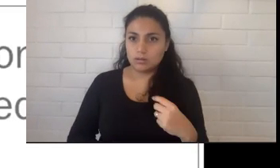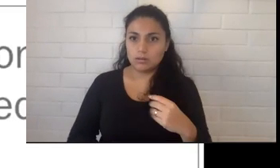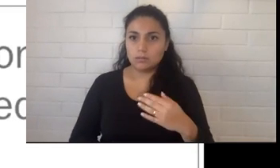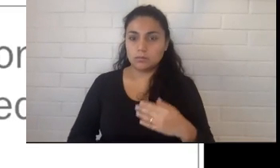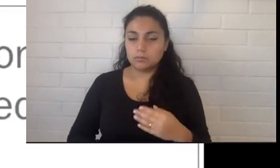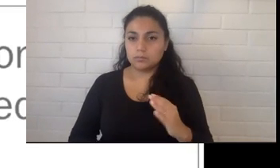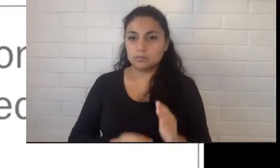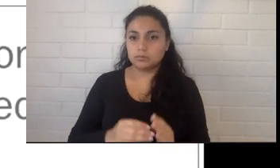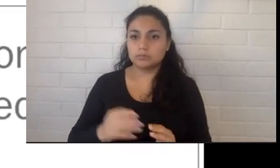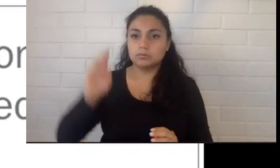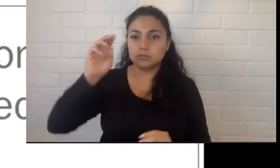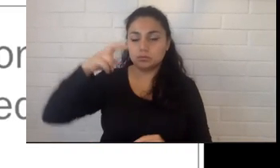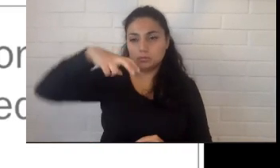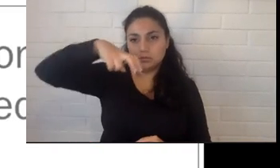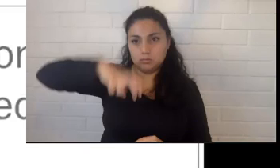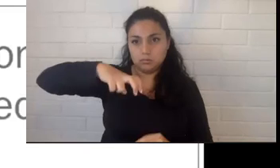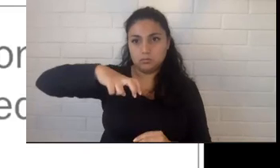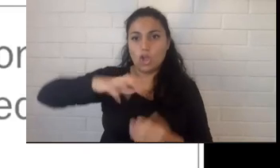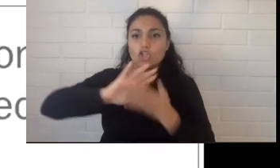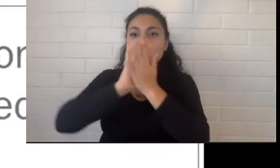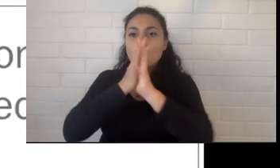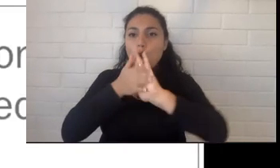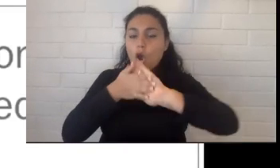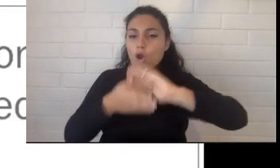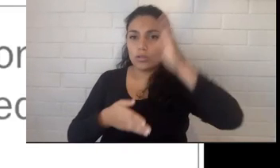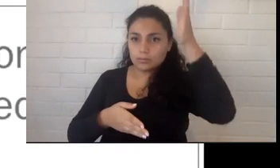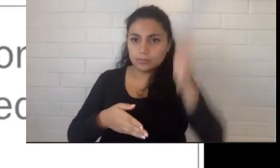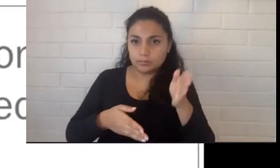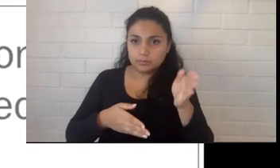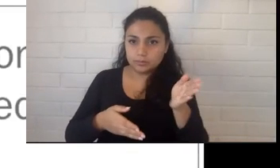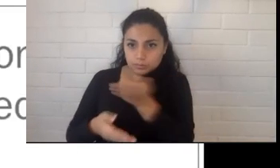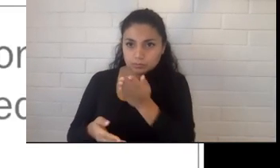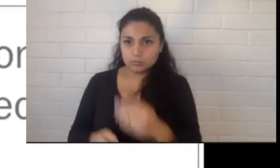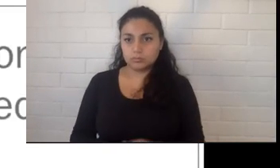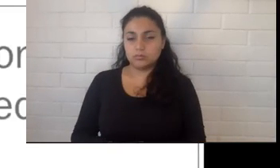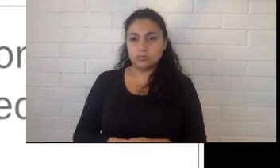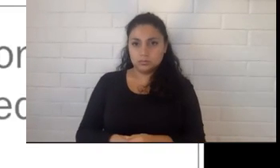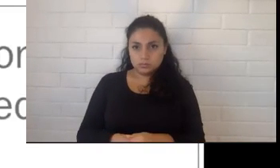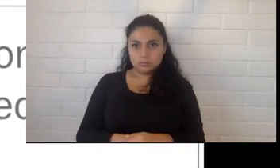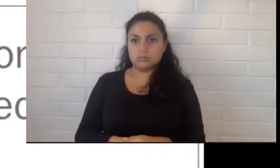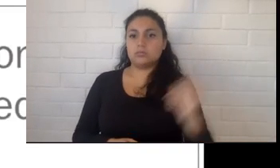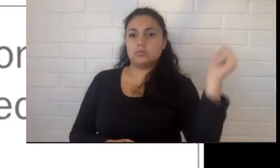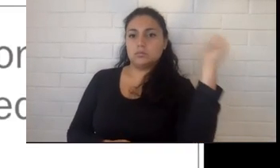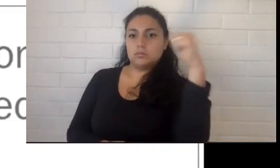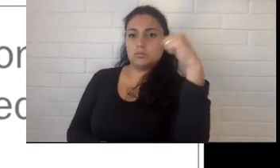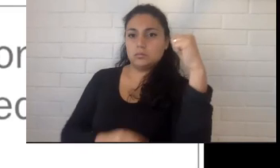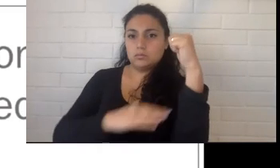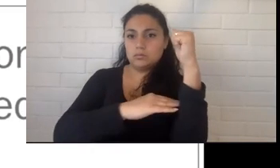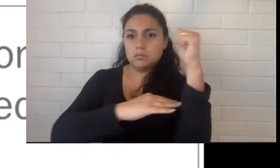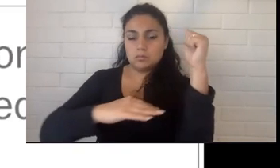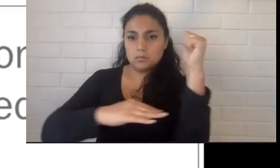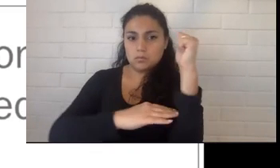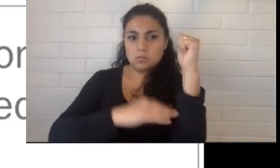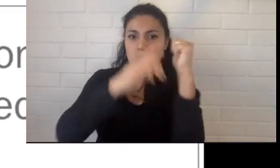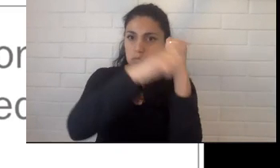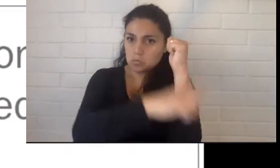en contacto. Al estar toda la superficie en contacto con el cuerpo de la persona, podemos decir que tenemos una fuerza distribuida de manera